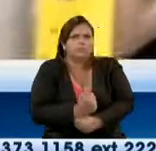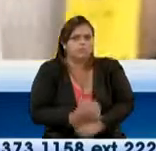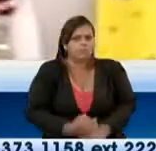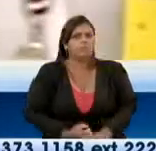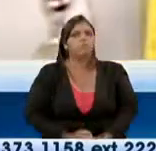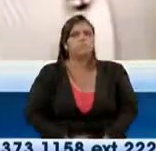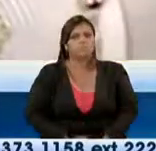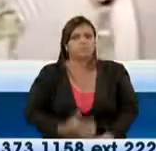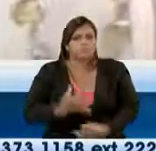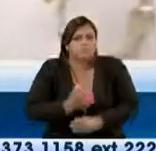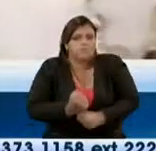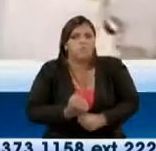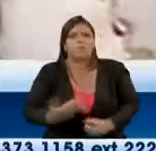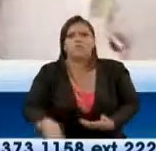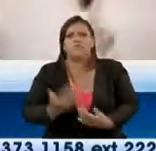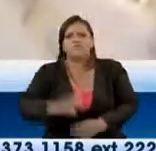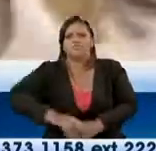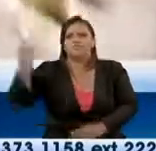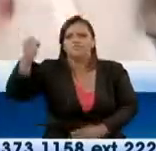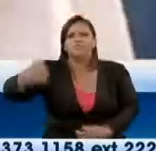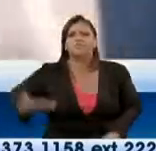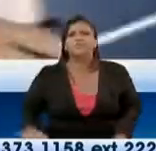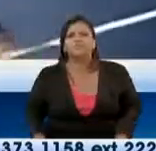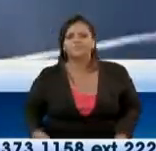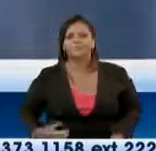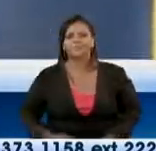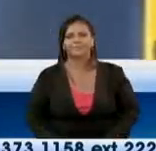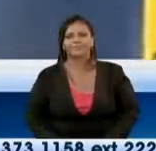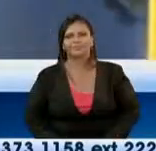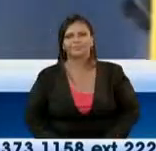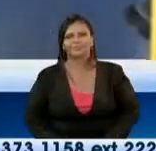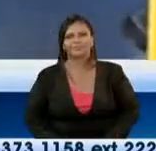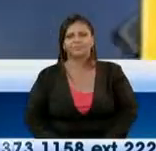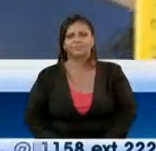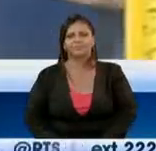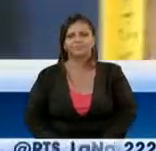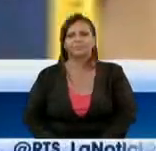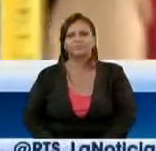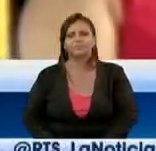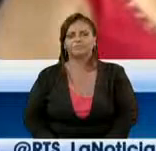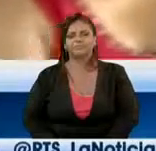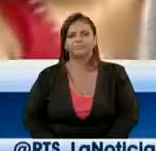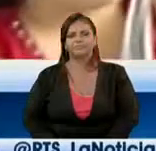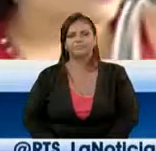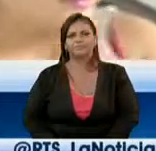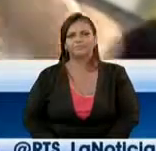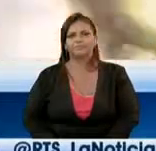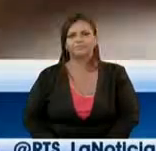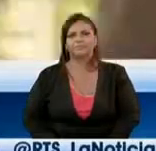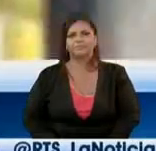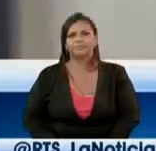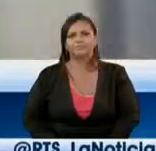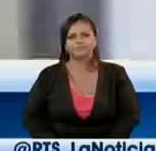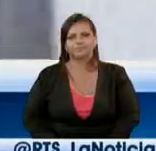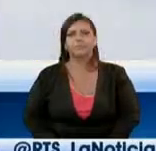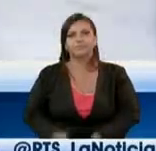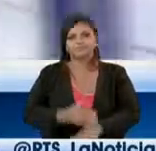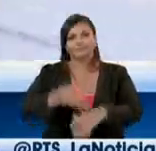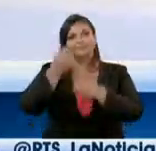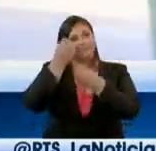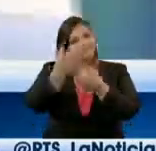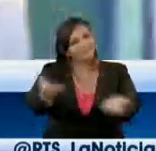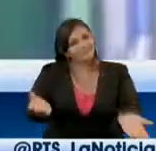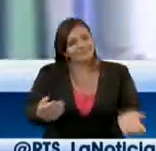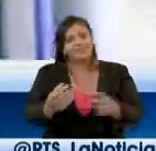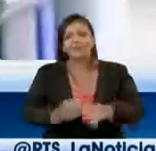sufre. Desaparece. Desaparece mucho. Muchas veces como por arte de magia, ni cuenta se da. Claro. Bueno, eso es lo que le hablaba hace un rato sobre las medidas